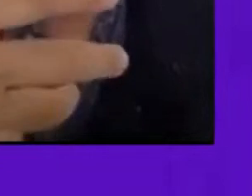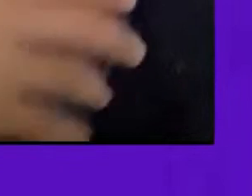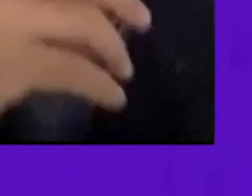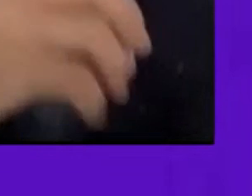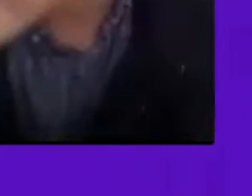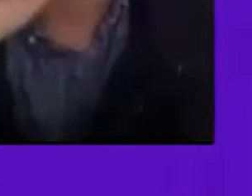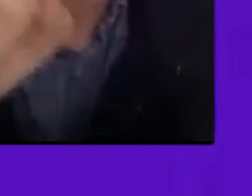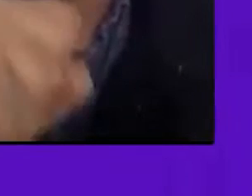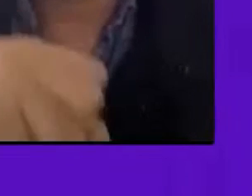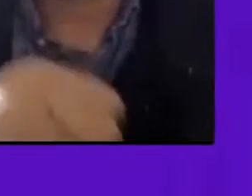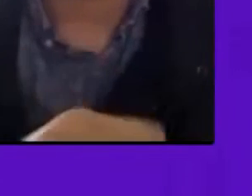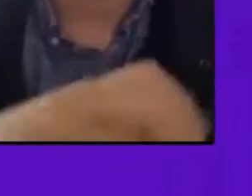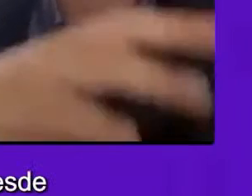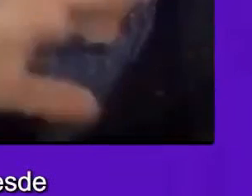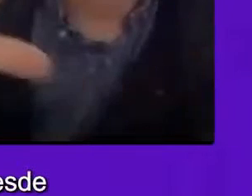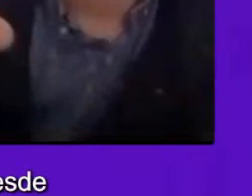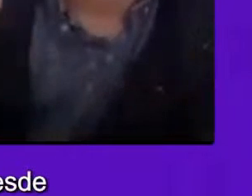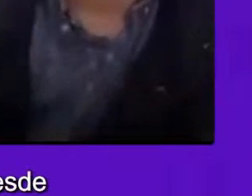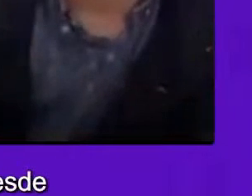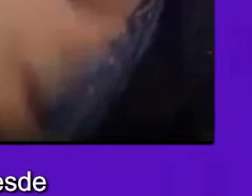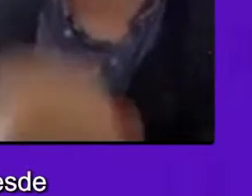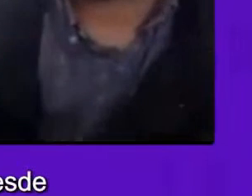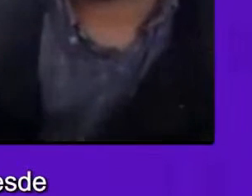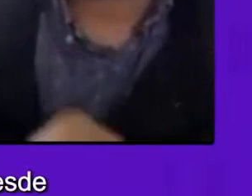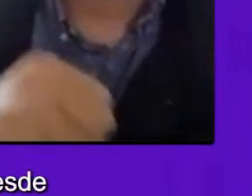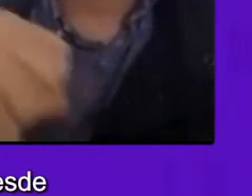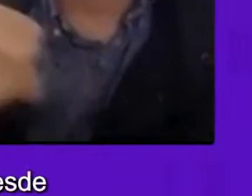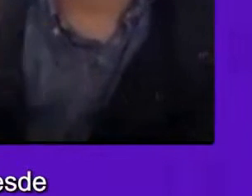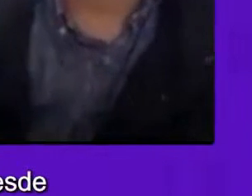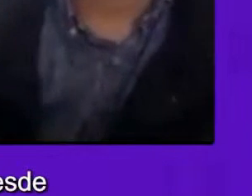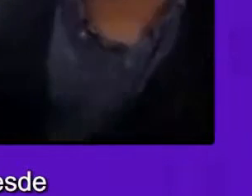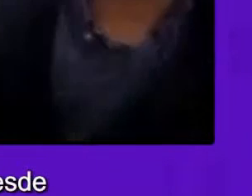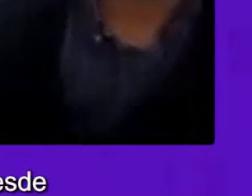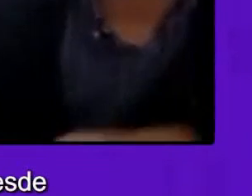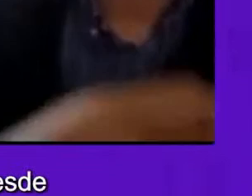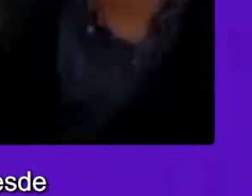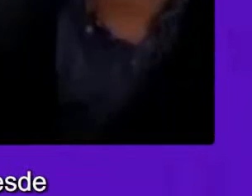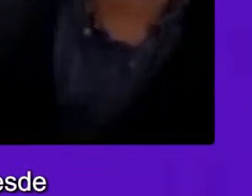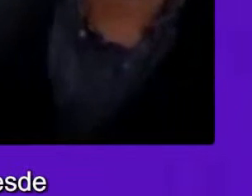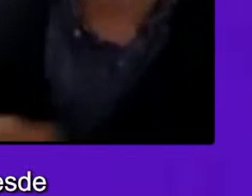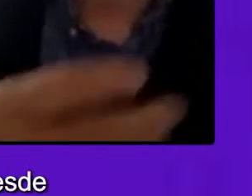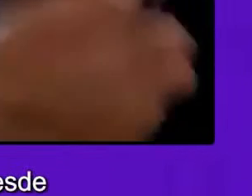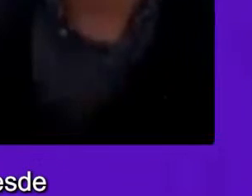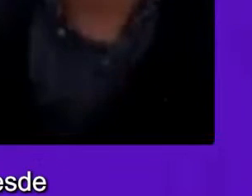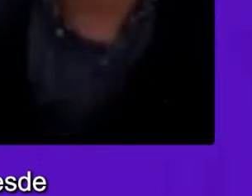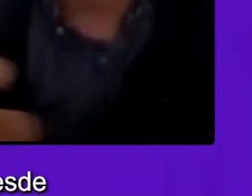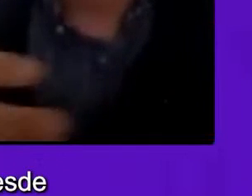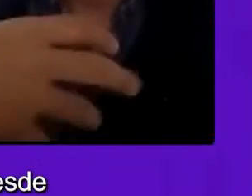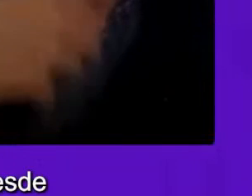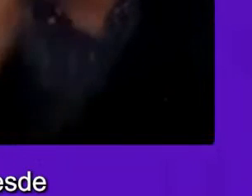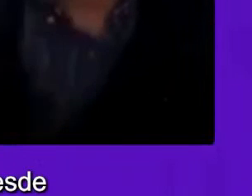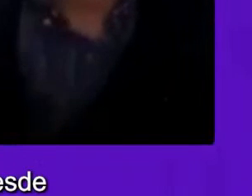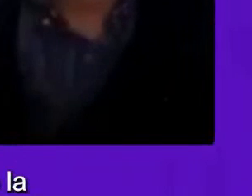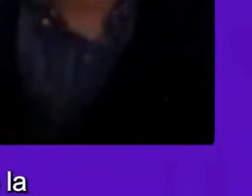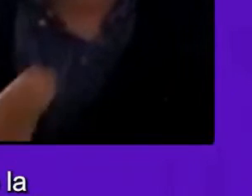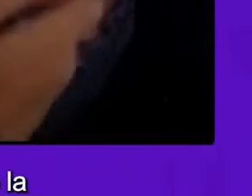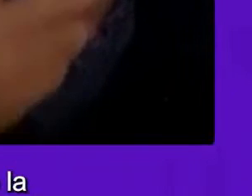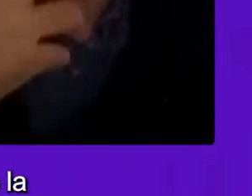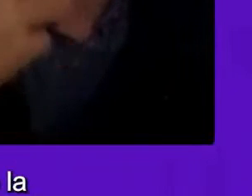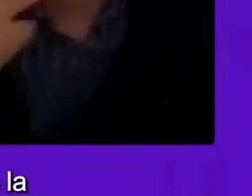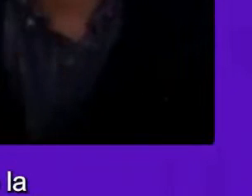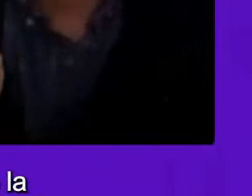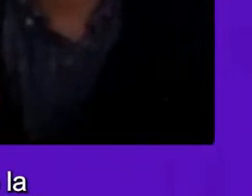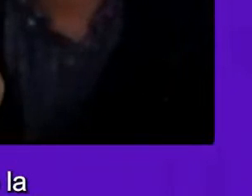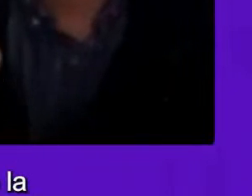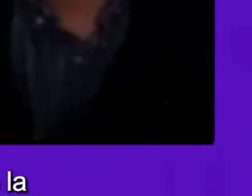el sector cultural, porque se narra desde esa carencia, desde esa falta de articulación, pero que